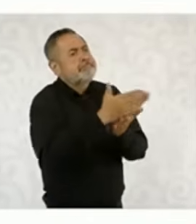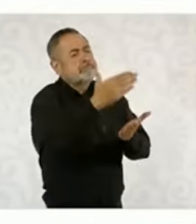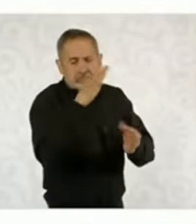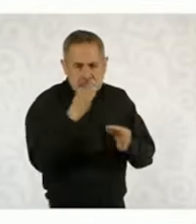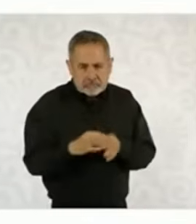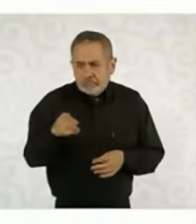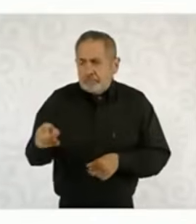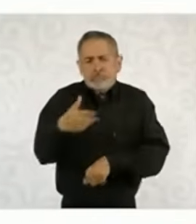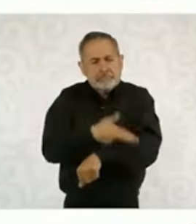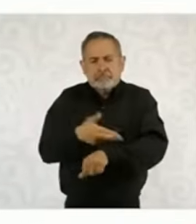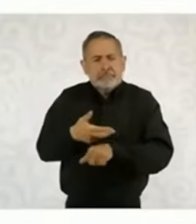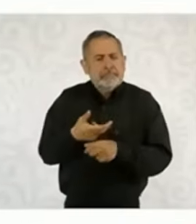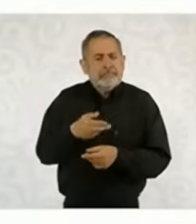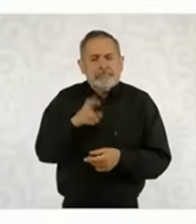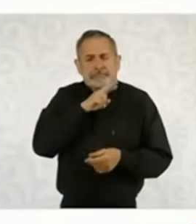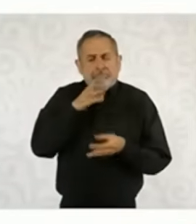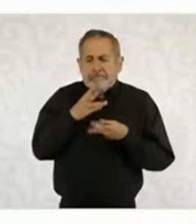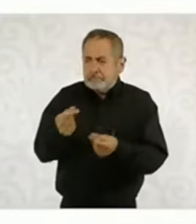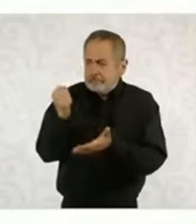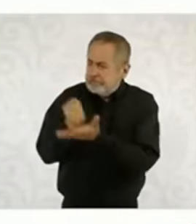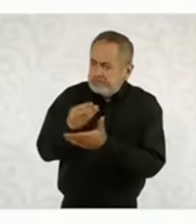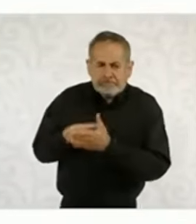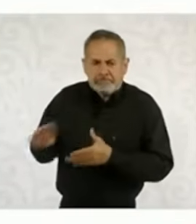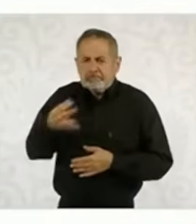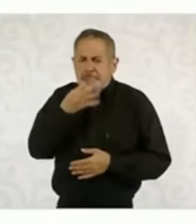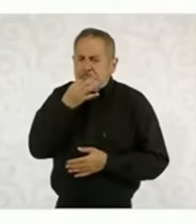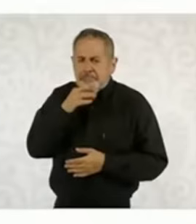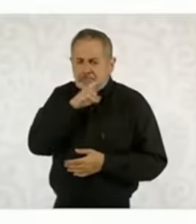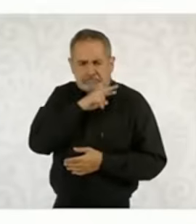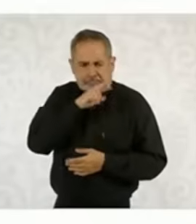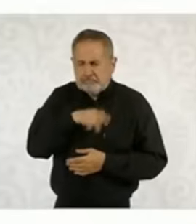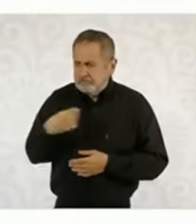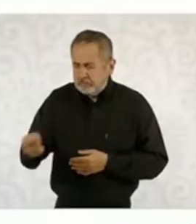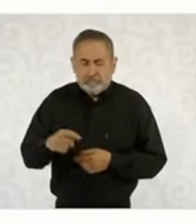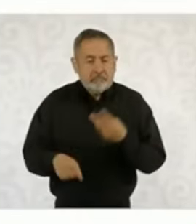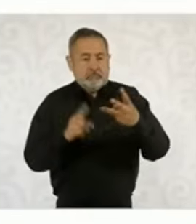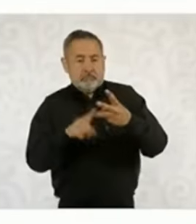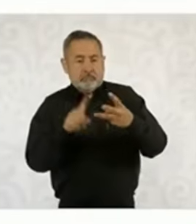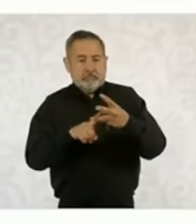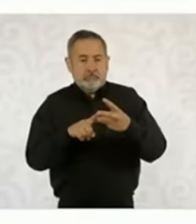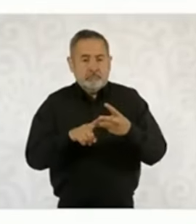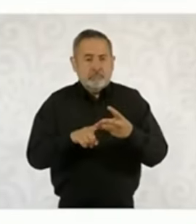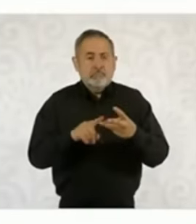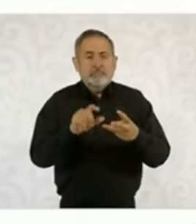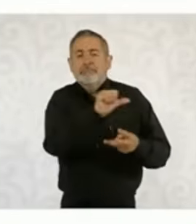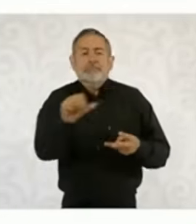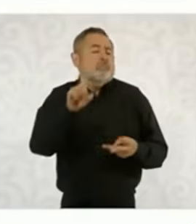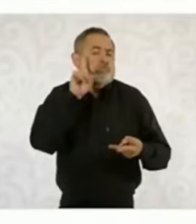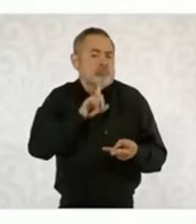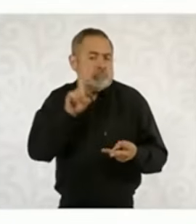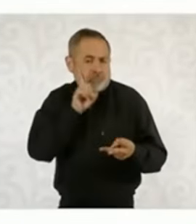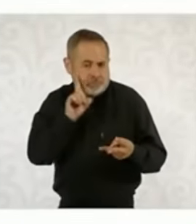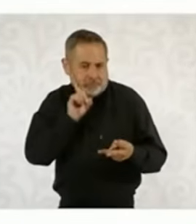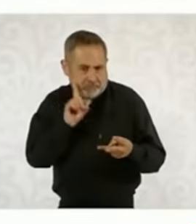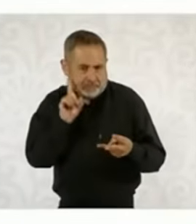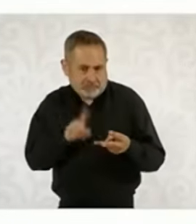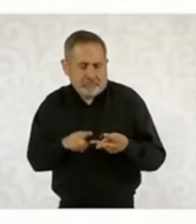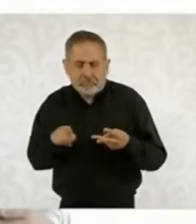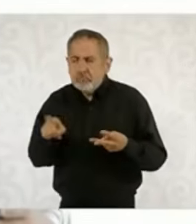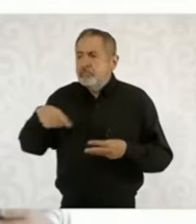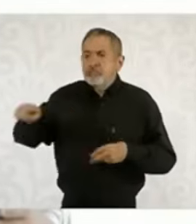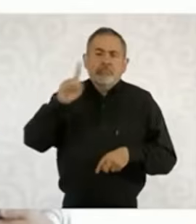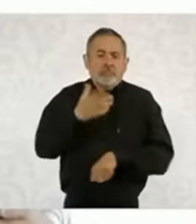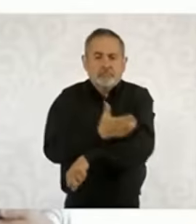quitamos gasto operativo para las personas acreditadas. Y tenemos Foviste Mujeres, que está dedicado a